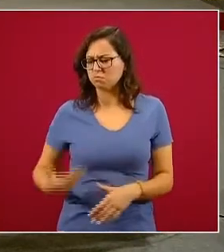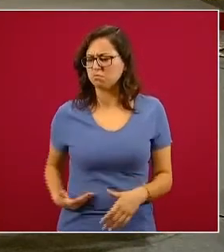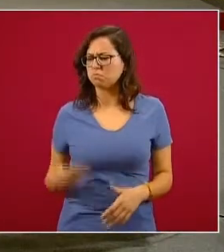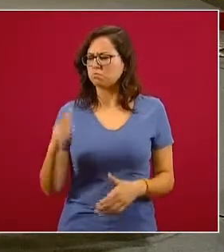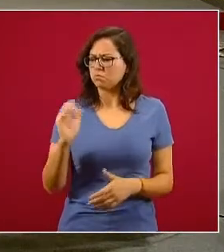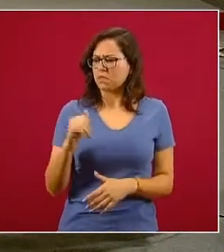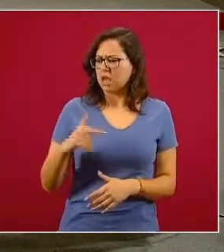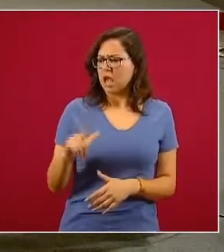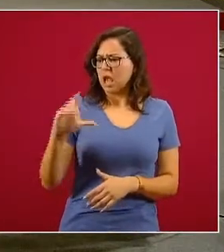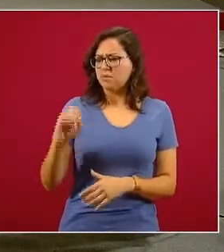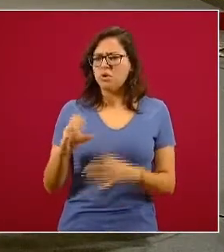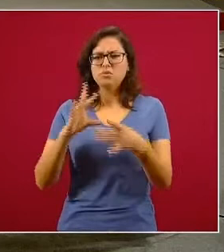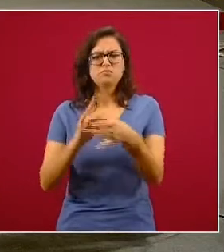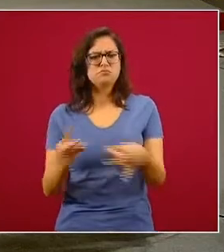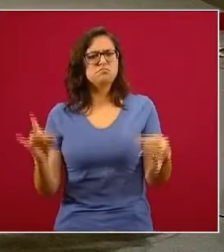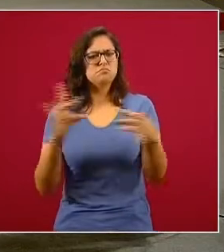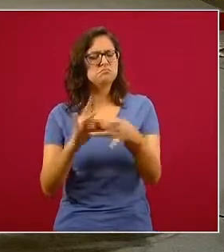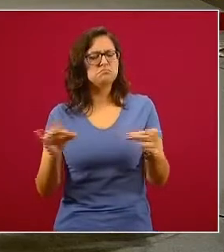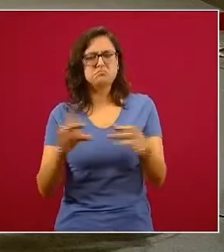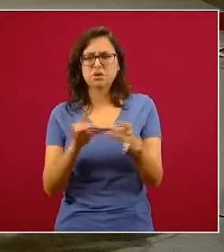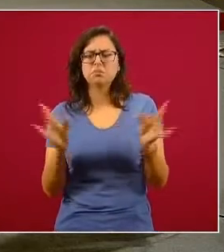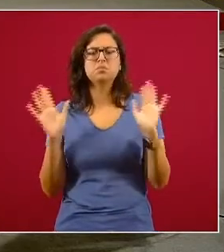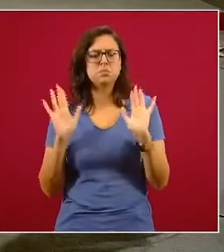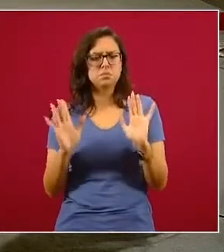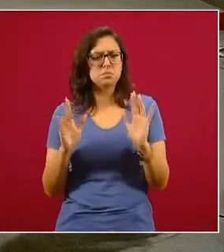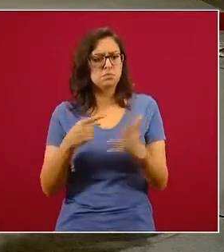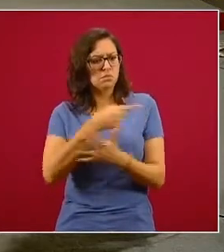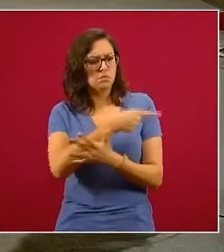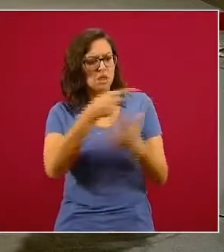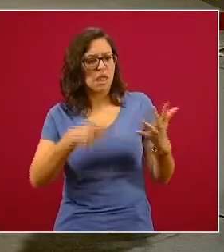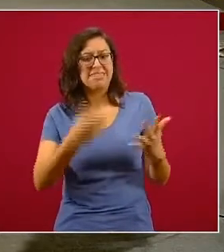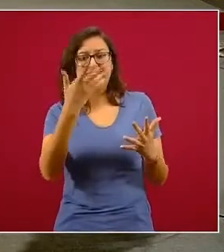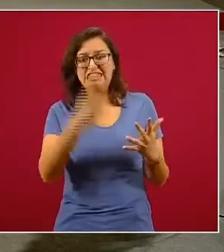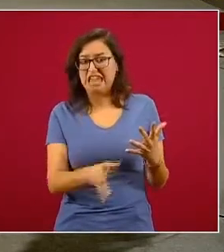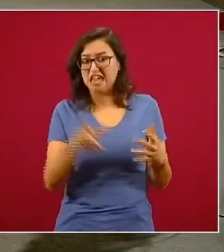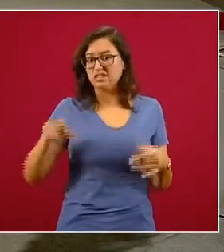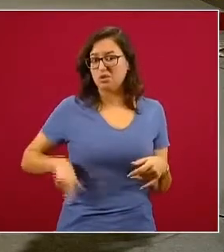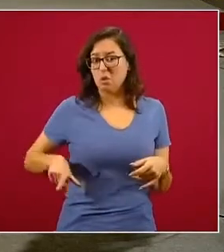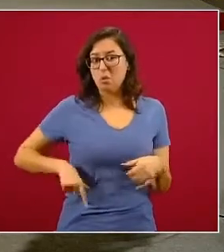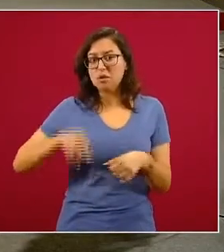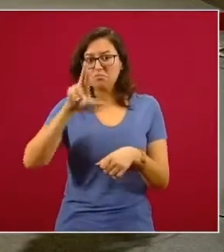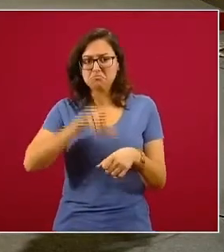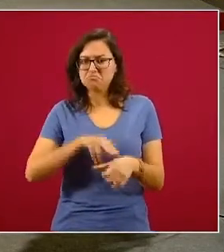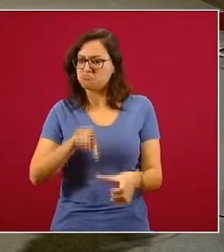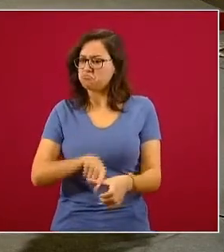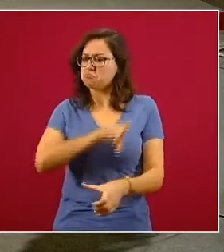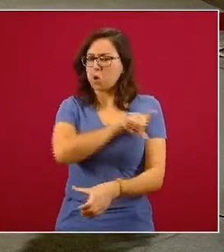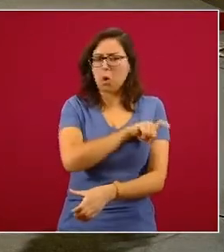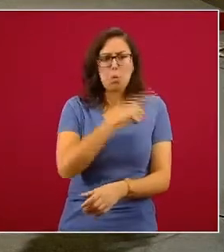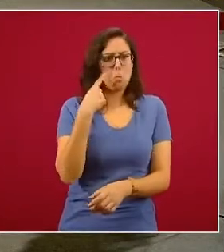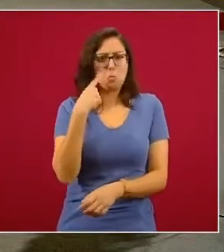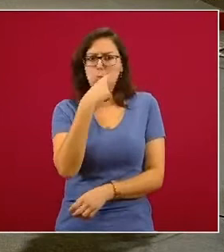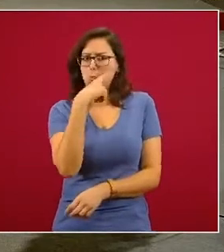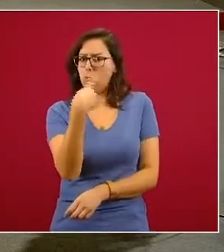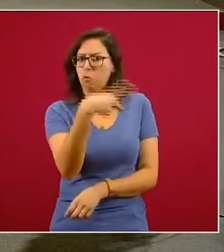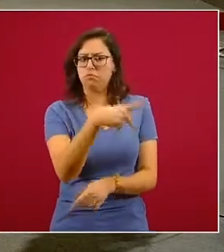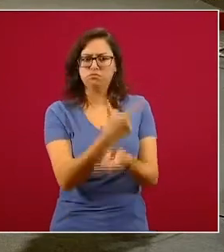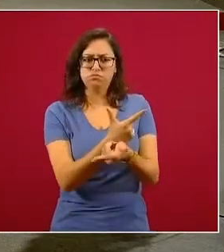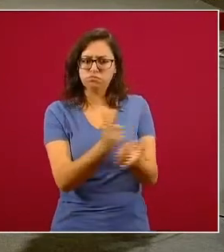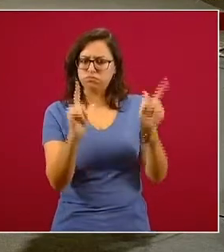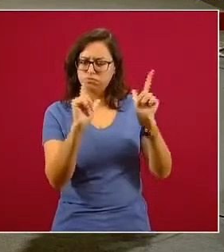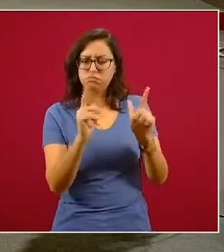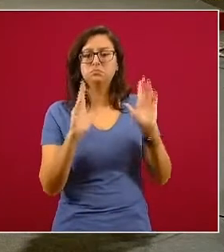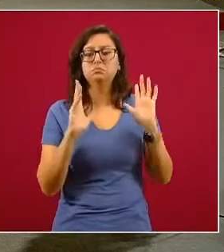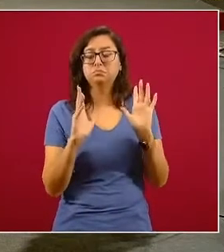libre que tomaron 10 gobernadores y la posición que tenemos, desde luego él como jefe de la nación,